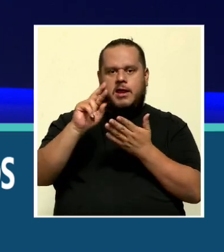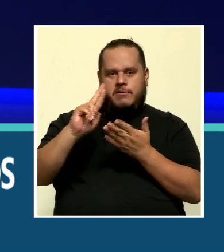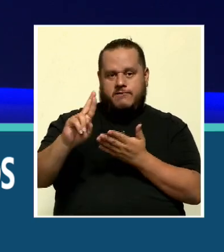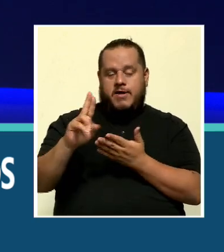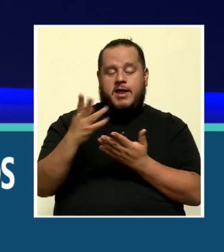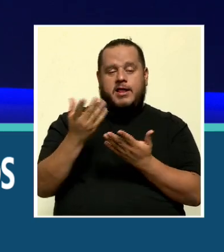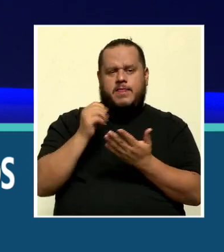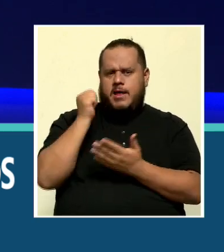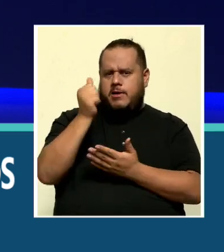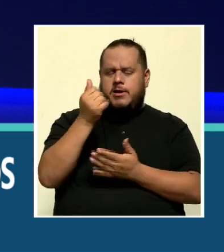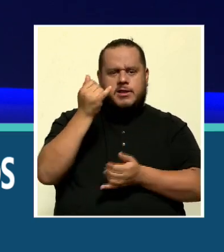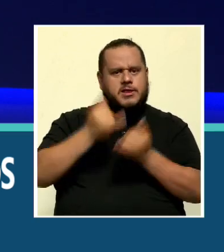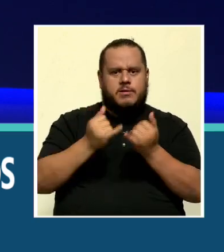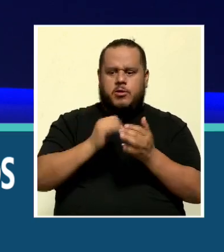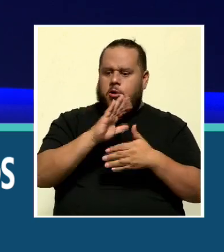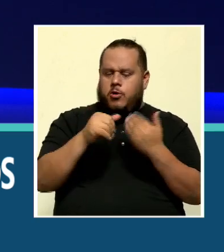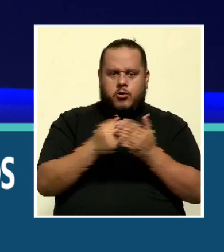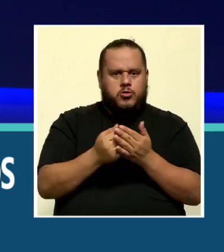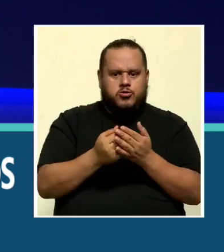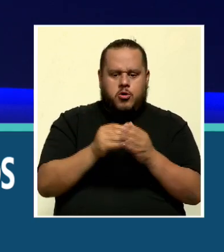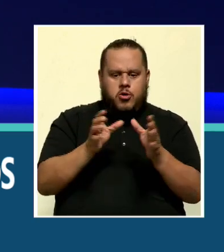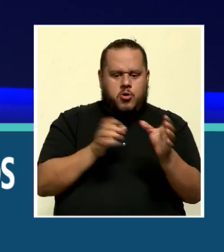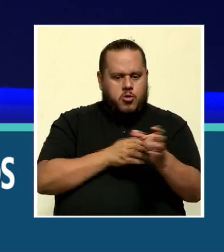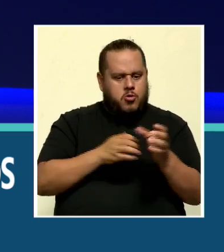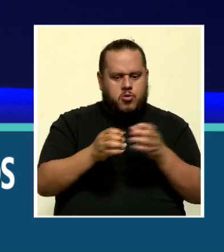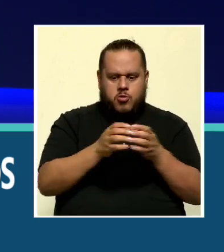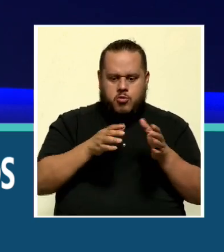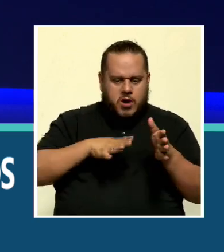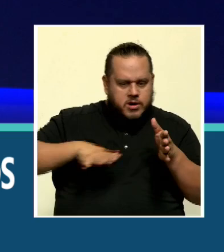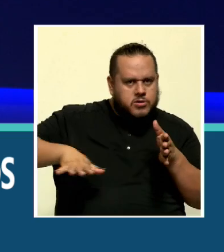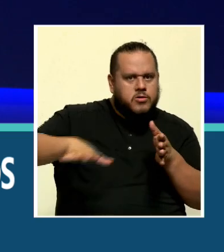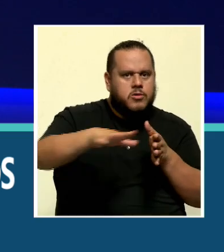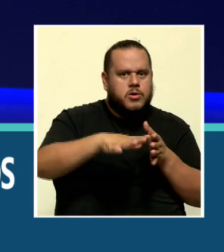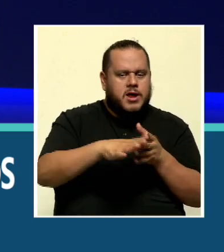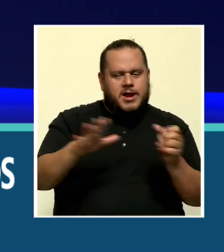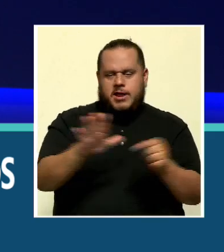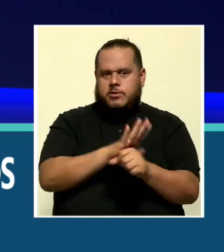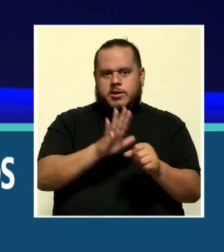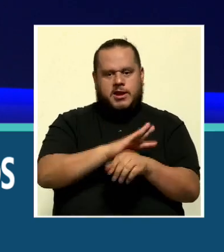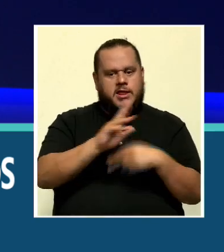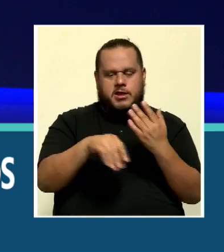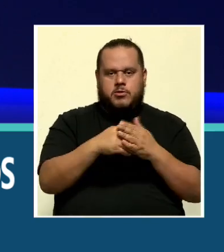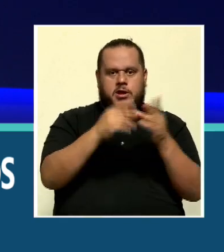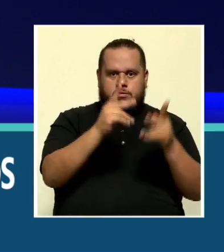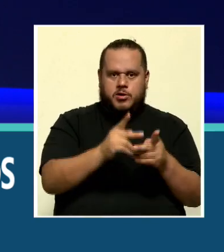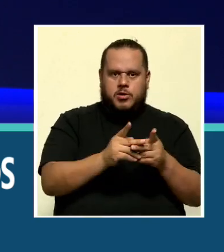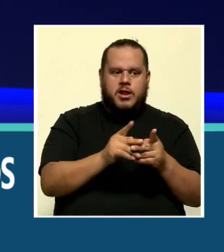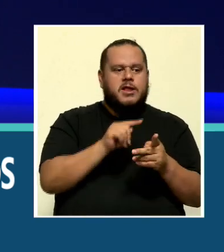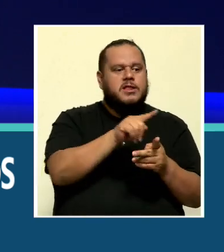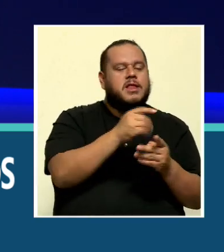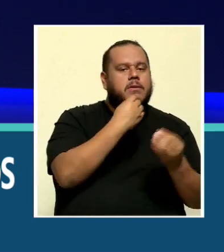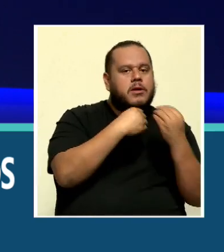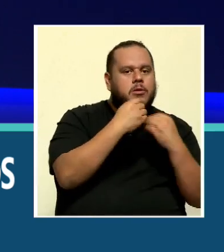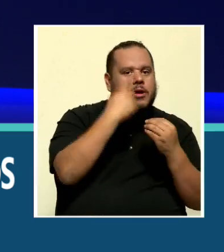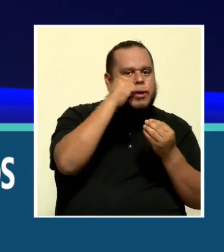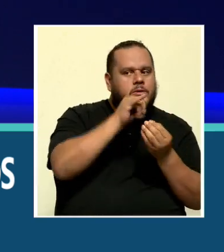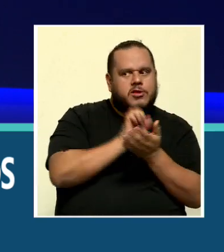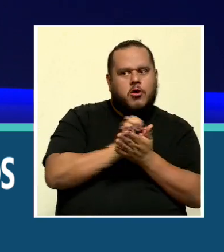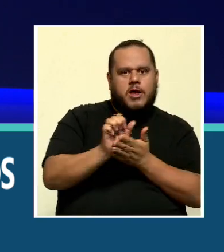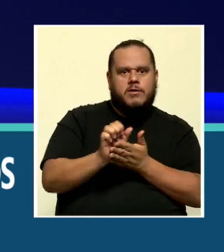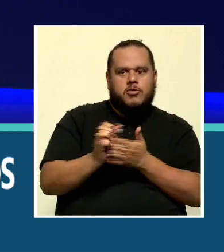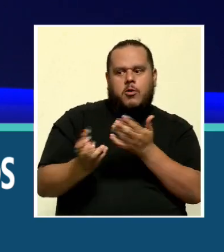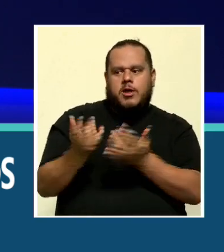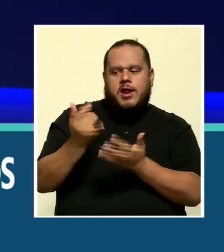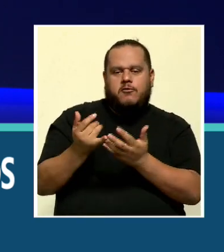con todo un módulo del centro. Casi la totalidad de los privados de libertad se encontraban en el comedor y esto evitó